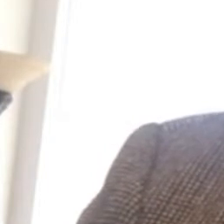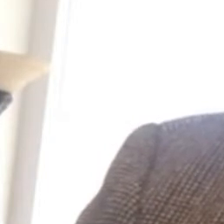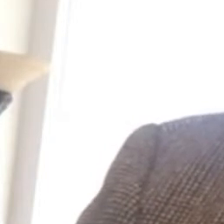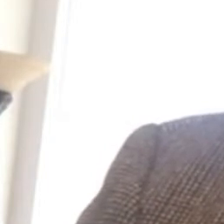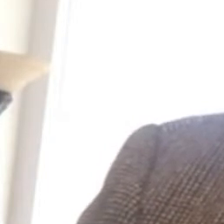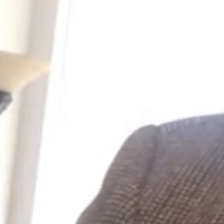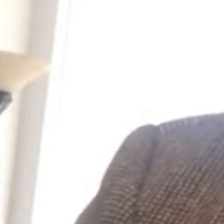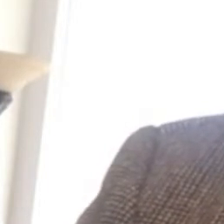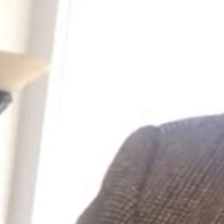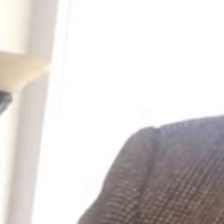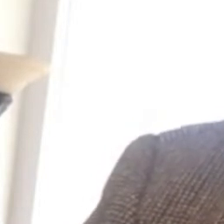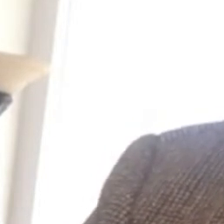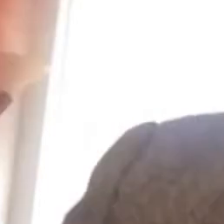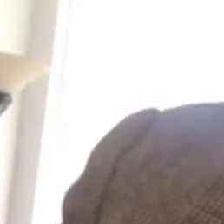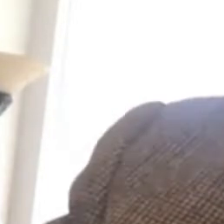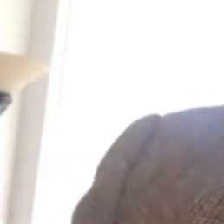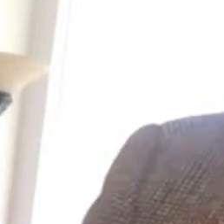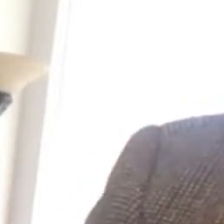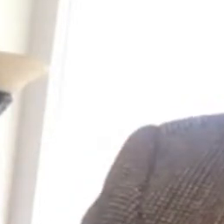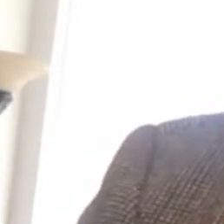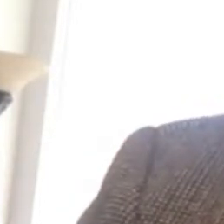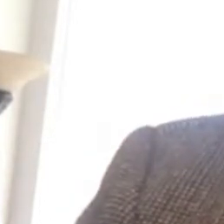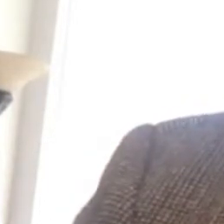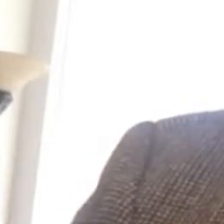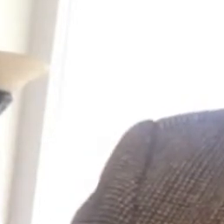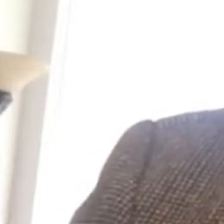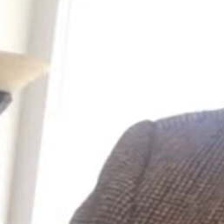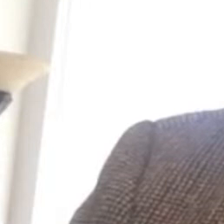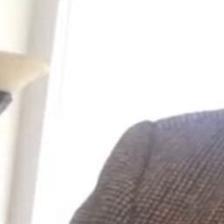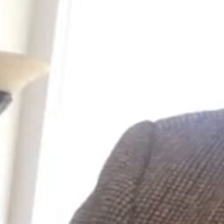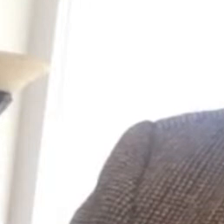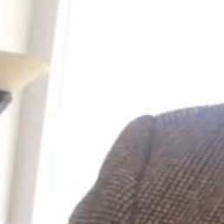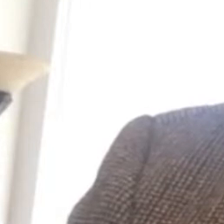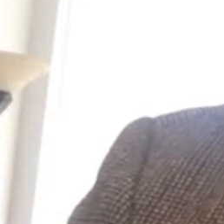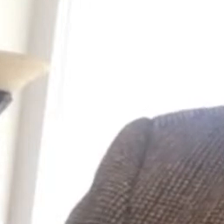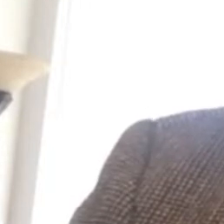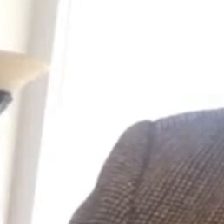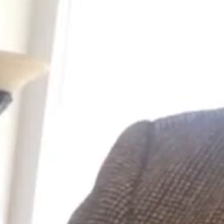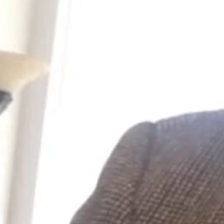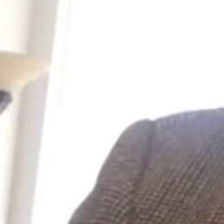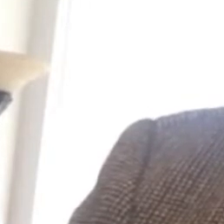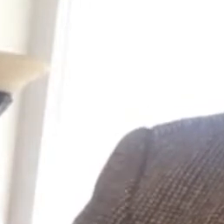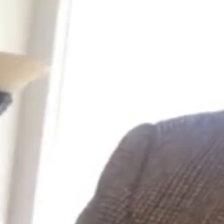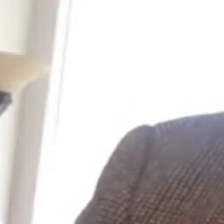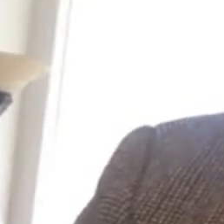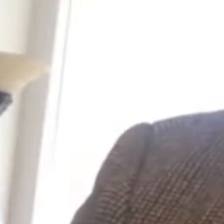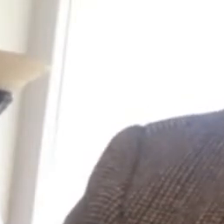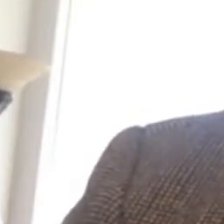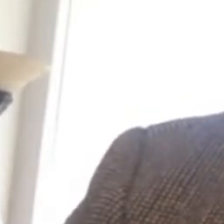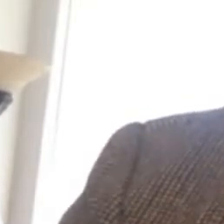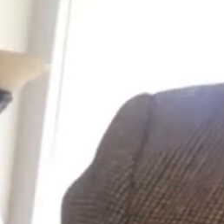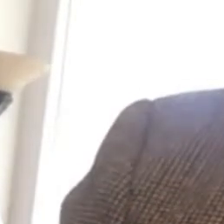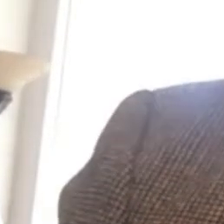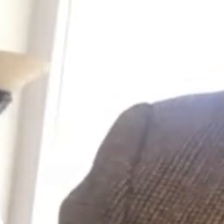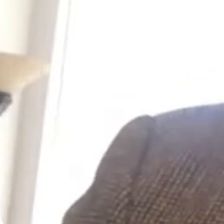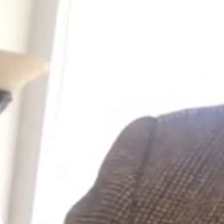prácticamente en 18% en la elección del siguiente domingo logrando el segundo lugar y una gran expectativa